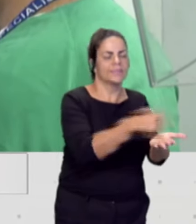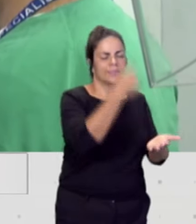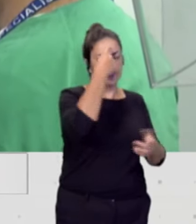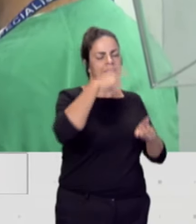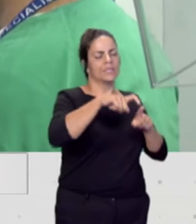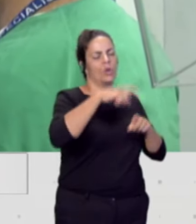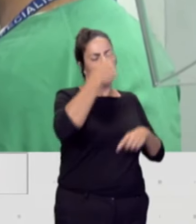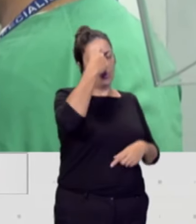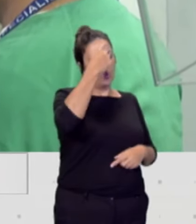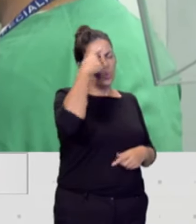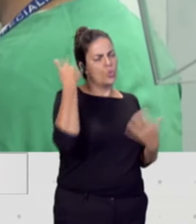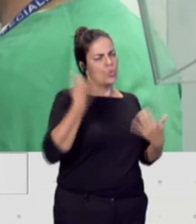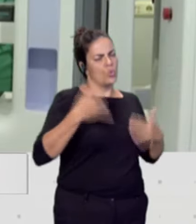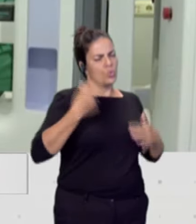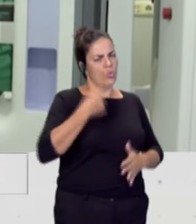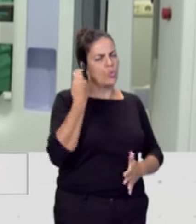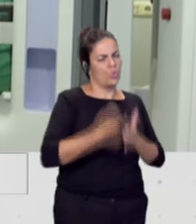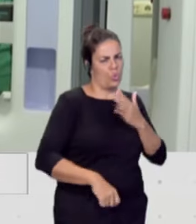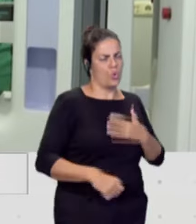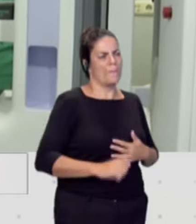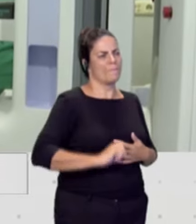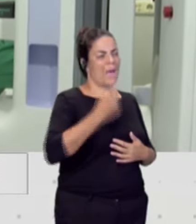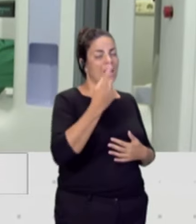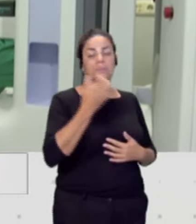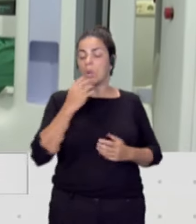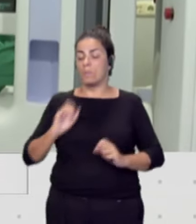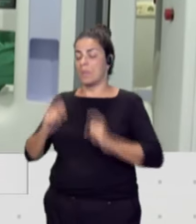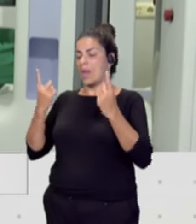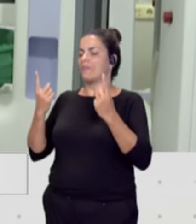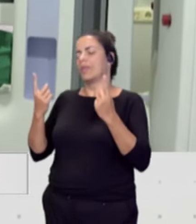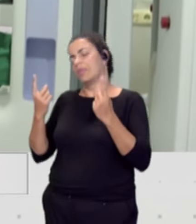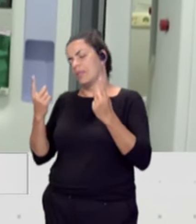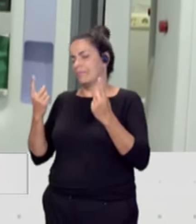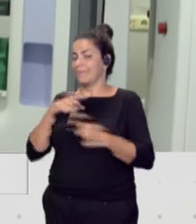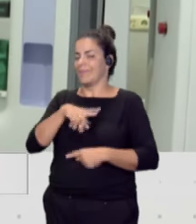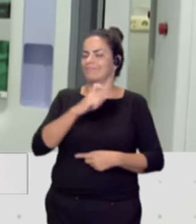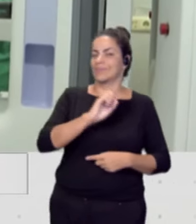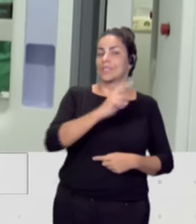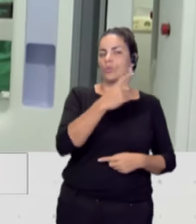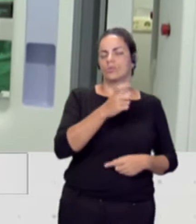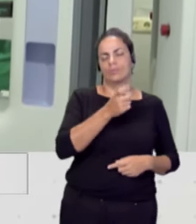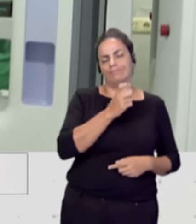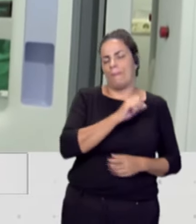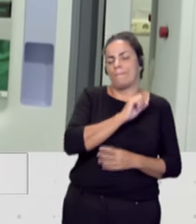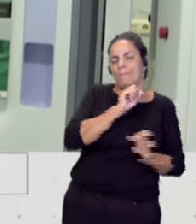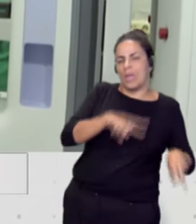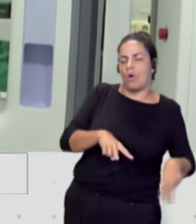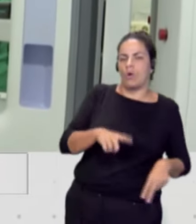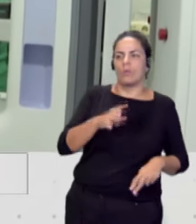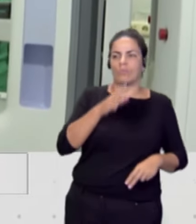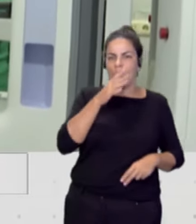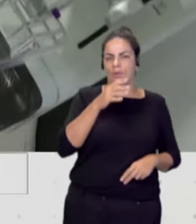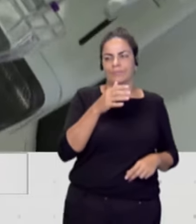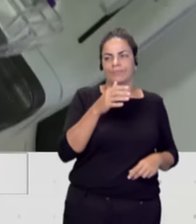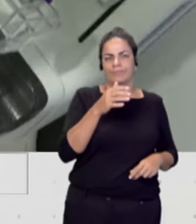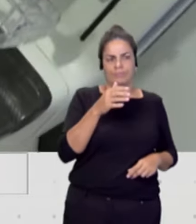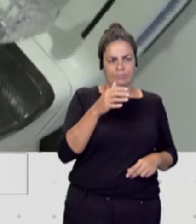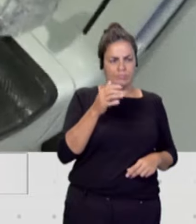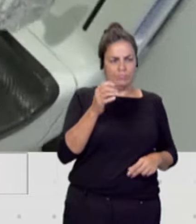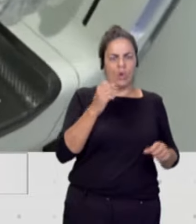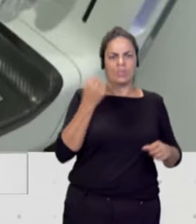que cuando te enfrentas por primera vez, porque de alguna manera ya conoces el camino, ya conoces, pues has tenido